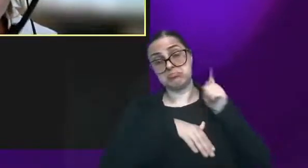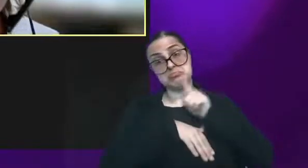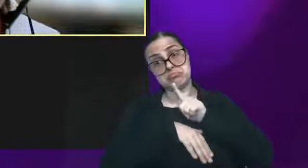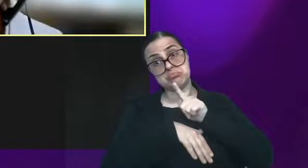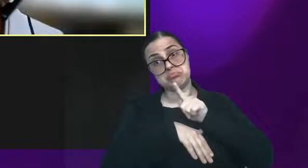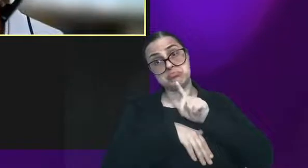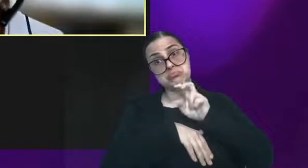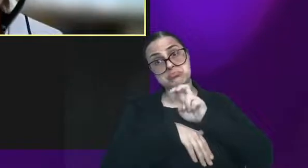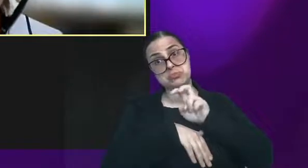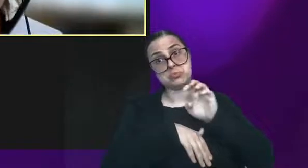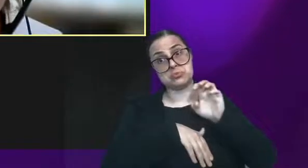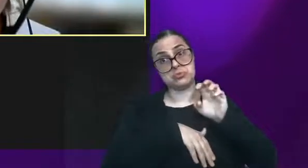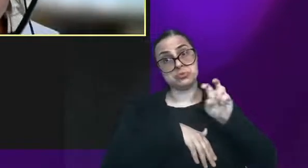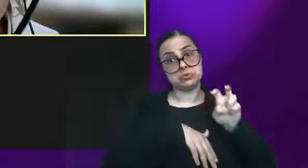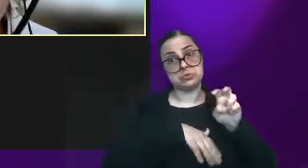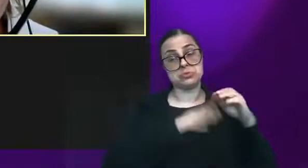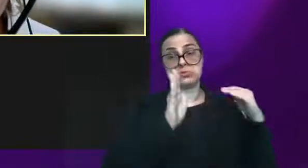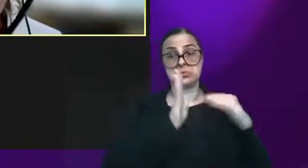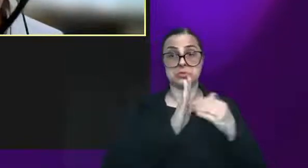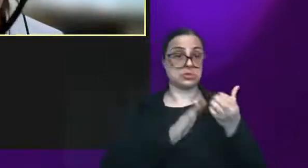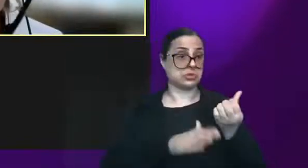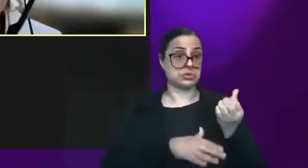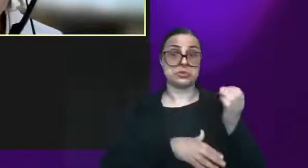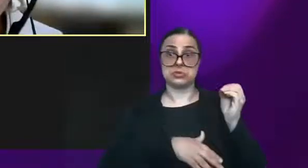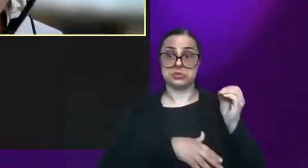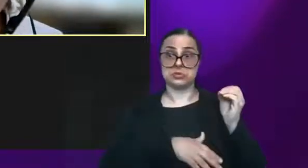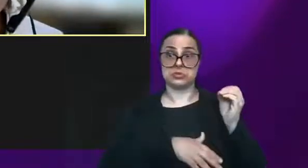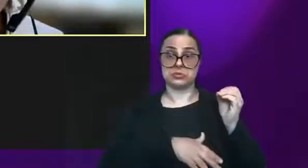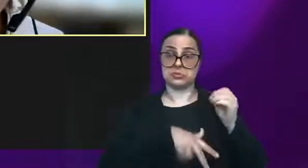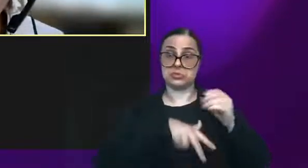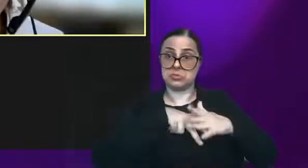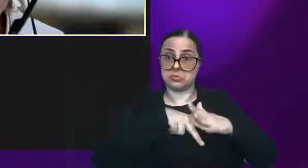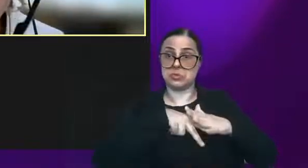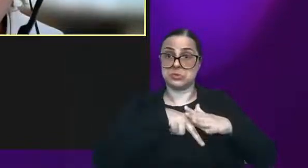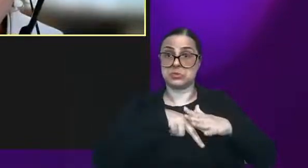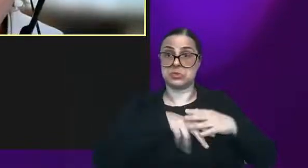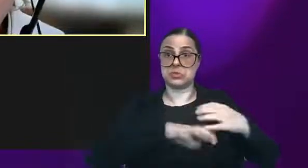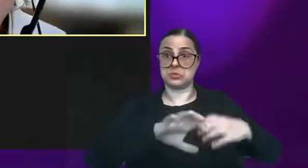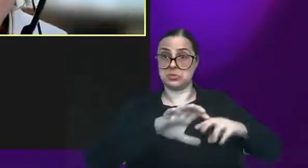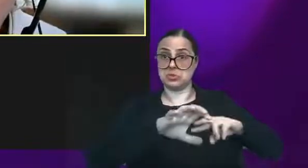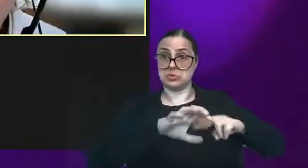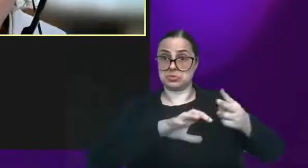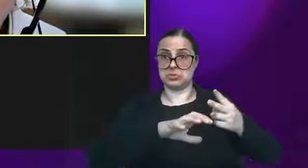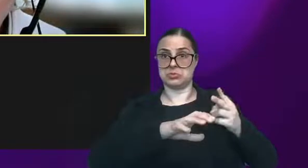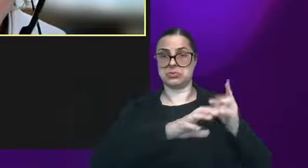en toda nuestra historia, desde que yo estoy acá, desde el año 96.